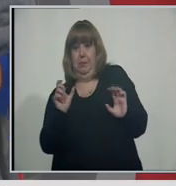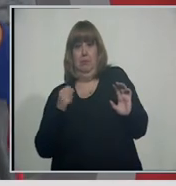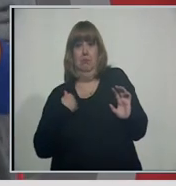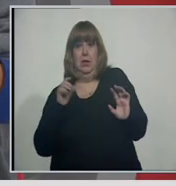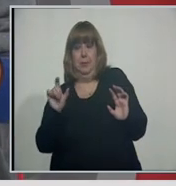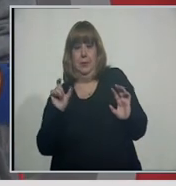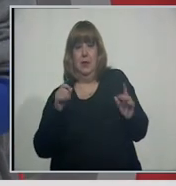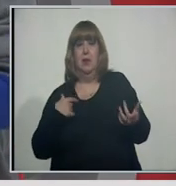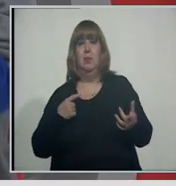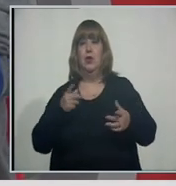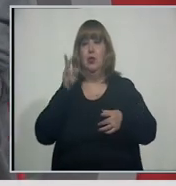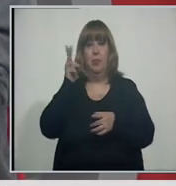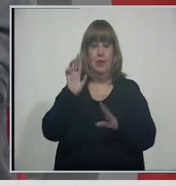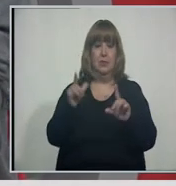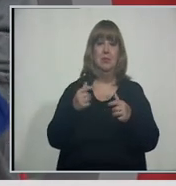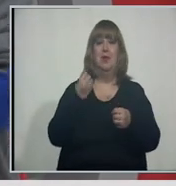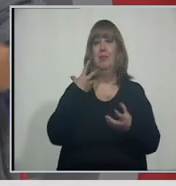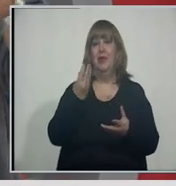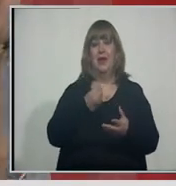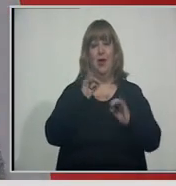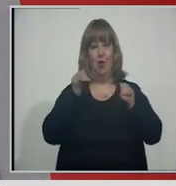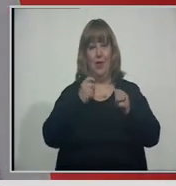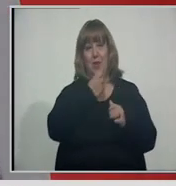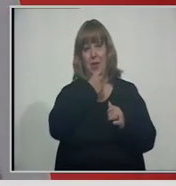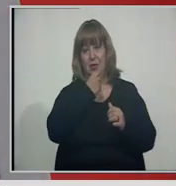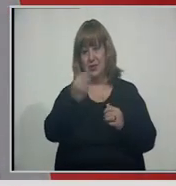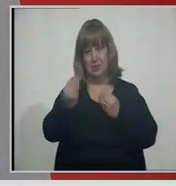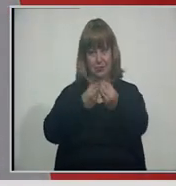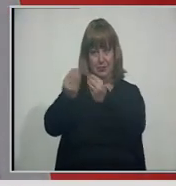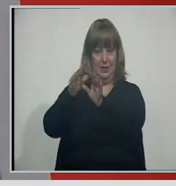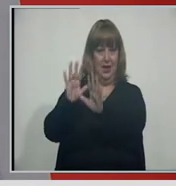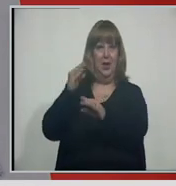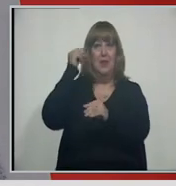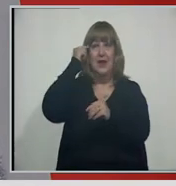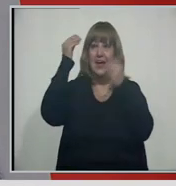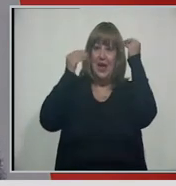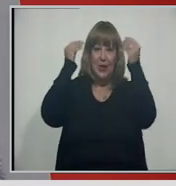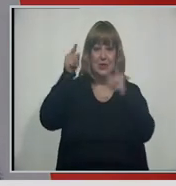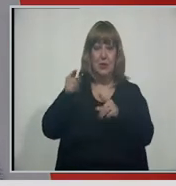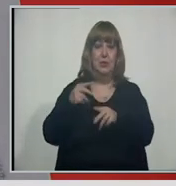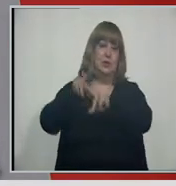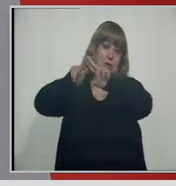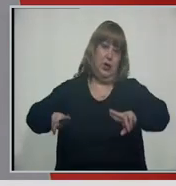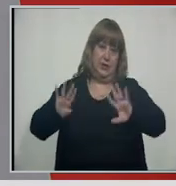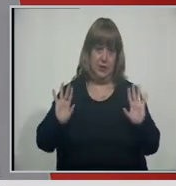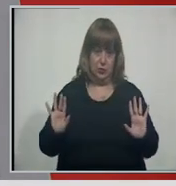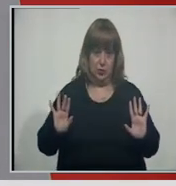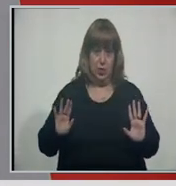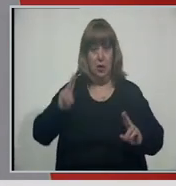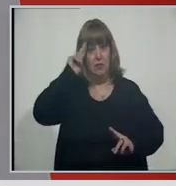por los jóvenes mendocinos que tomaron las audiciones y tienen la ilusión del mundo si no te acuerdo estaba prohibida